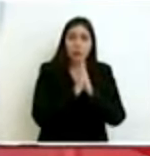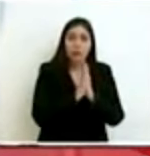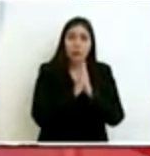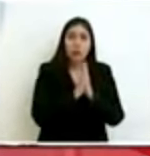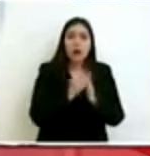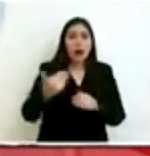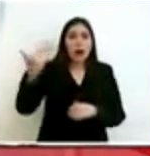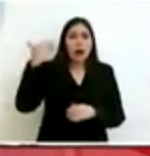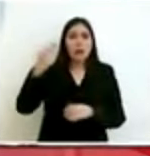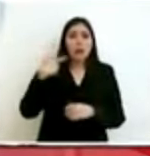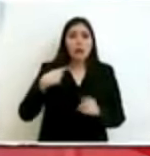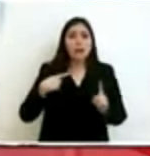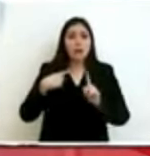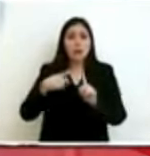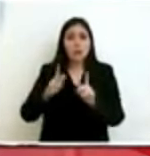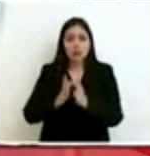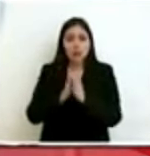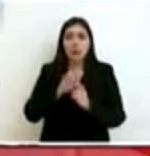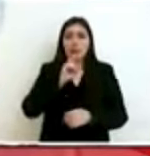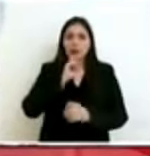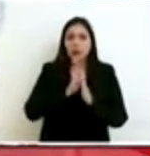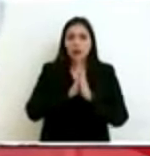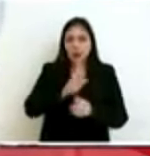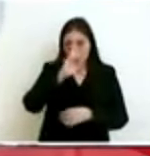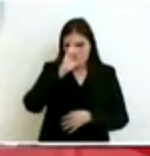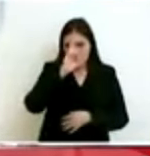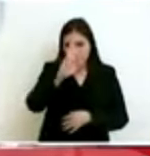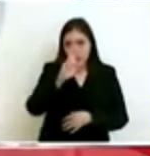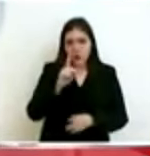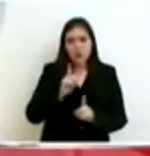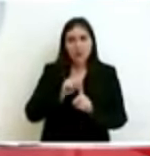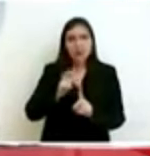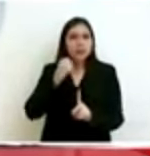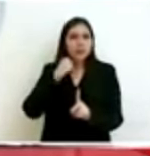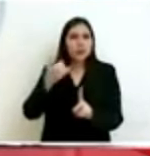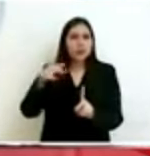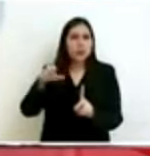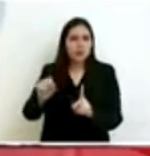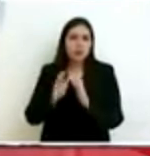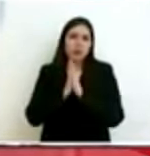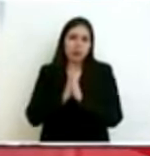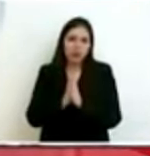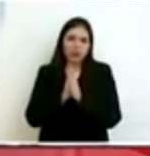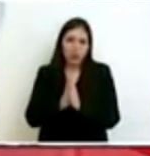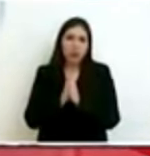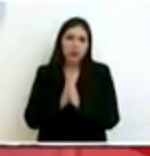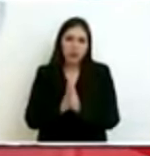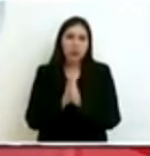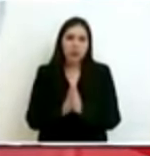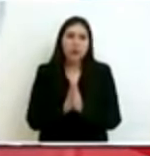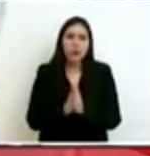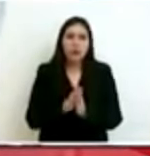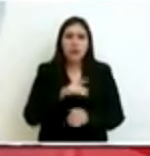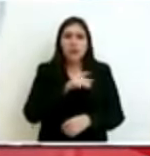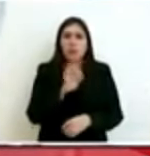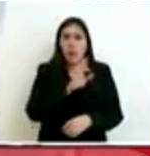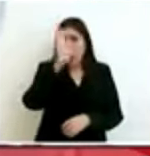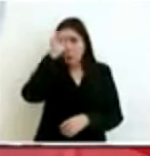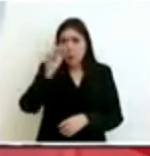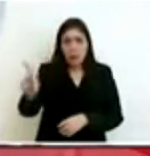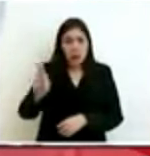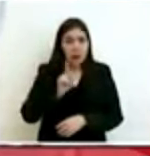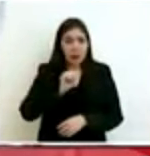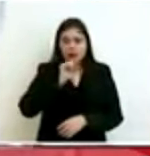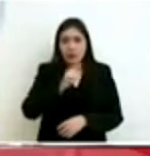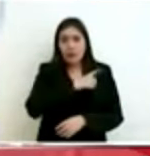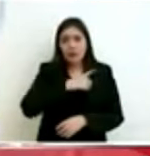oradores, respeten la intervención del senador Yunes. Pueden no compartir sus puntos de vista, pero tienen que